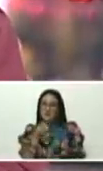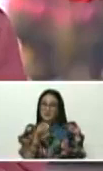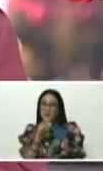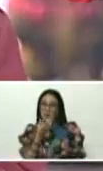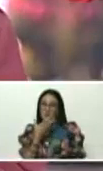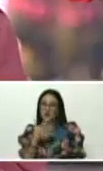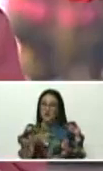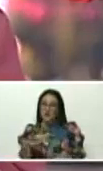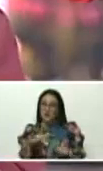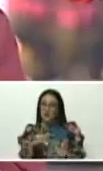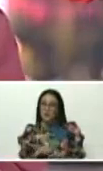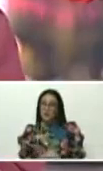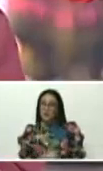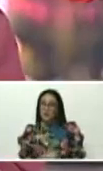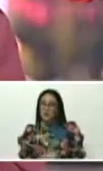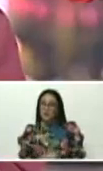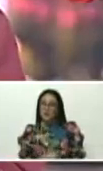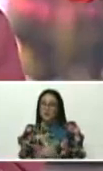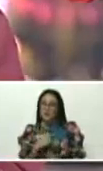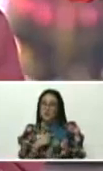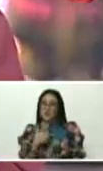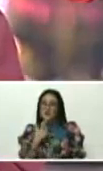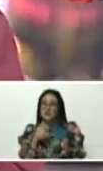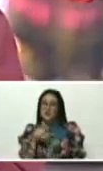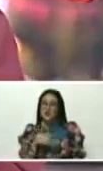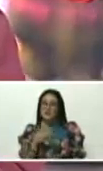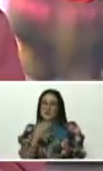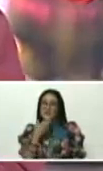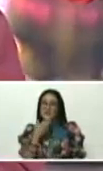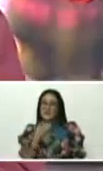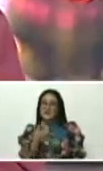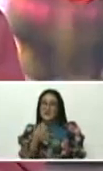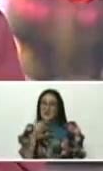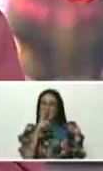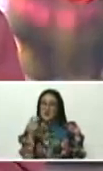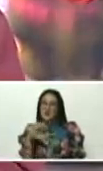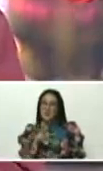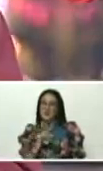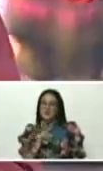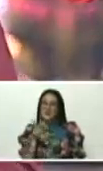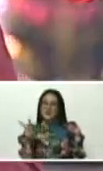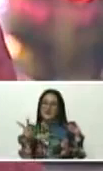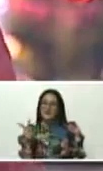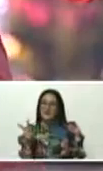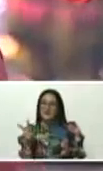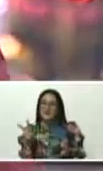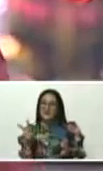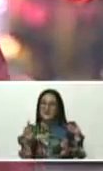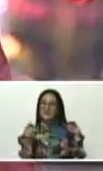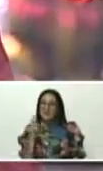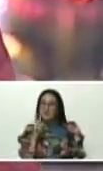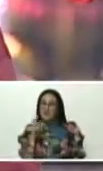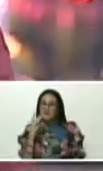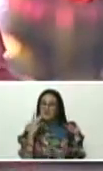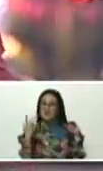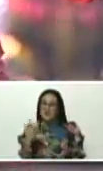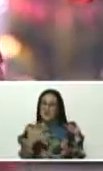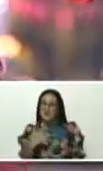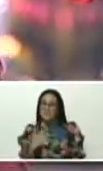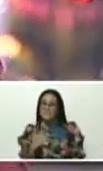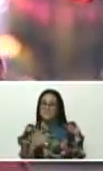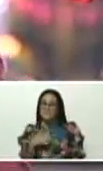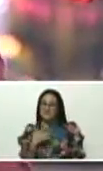bonito, que yo he dicho, este diciembre del año 2022, ustedes lo vivirán y